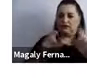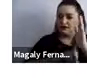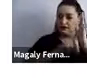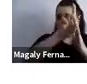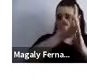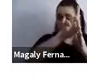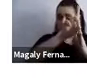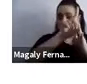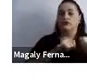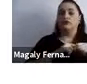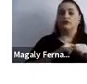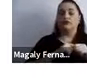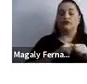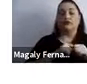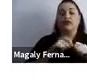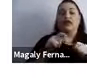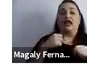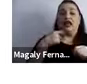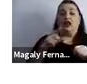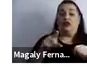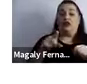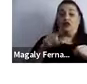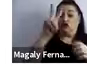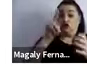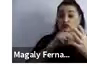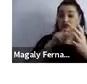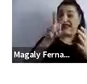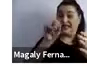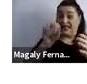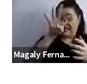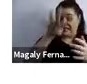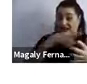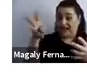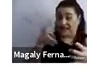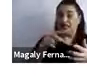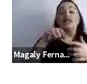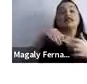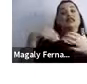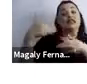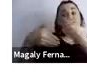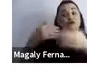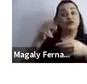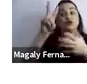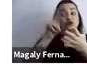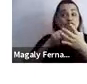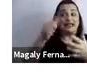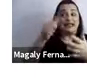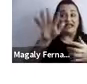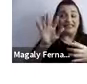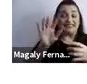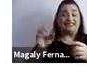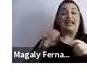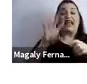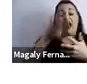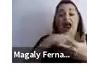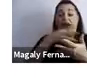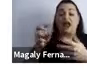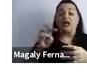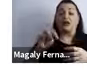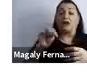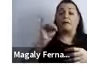en la Agenda 2030, que antes tuvimos la Agenda del 2015, la Agenda del Milenio, de los Objetivos del